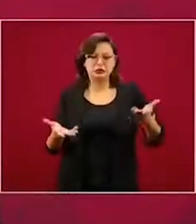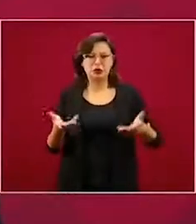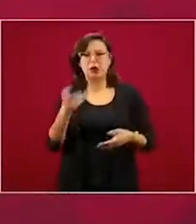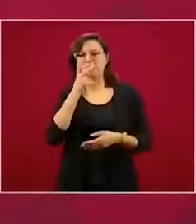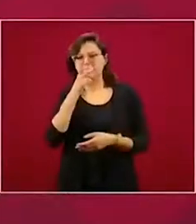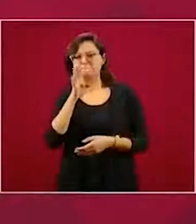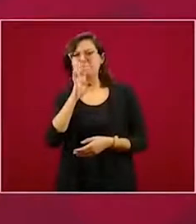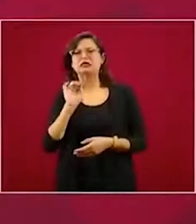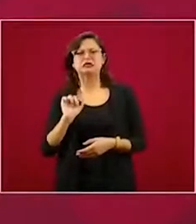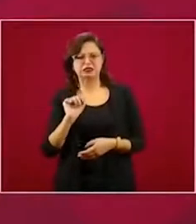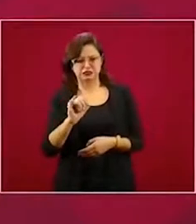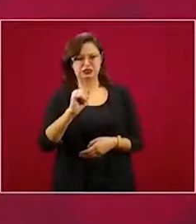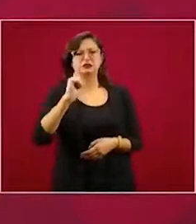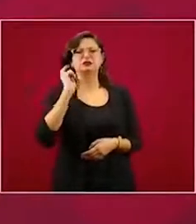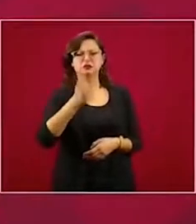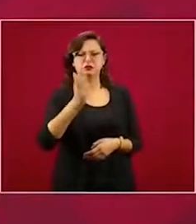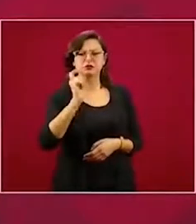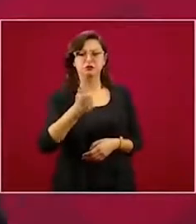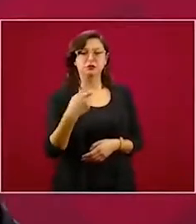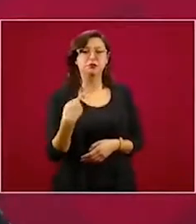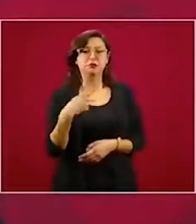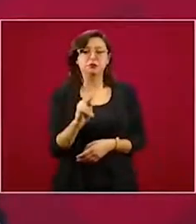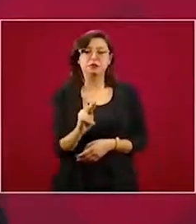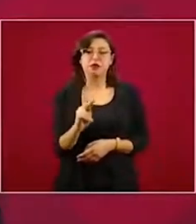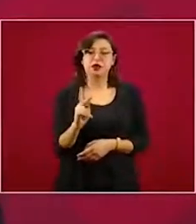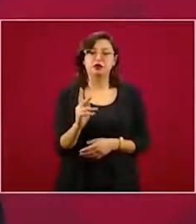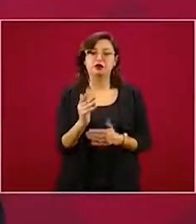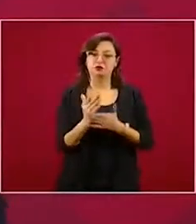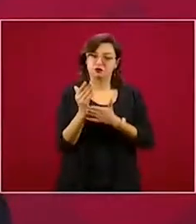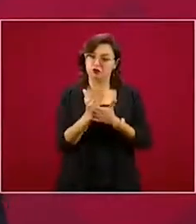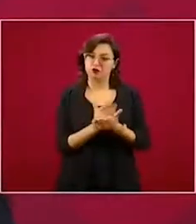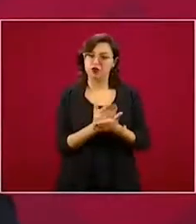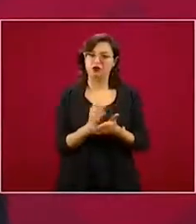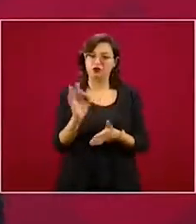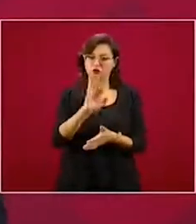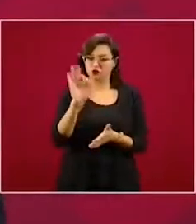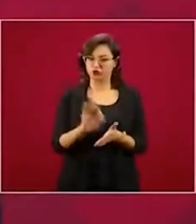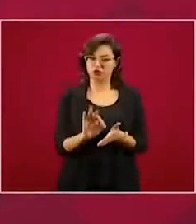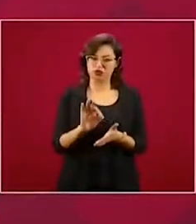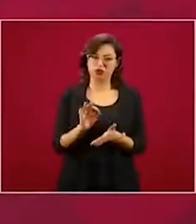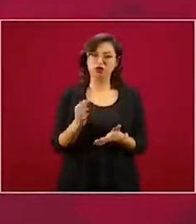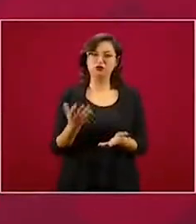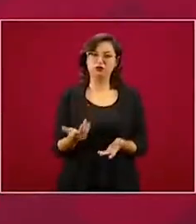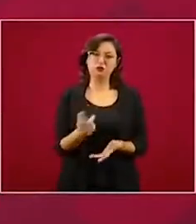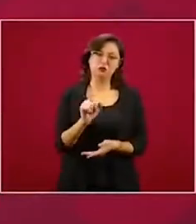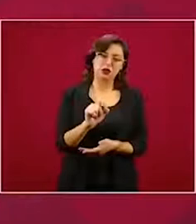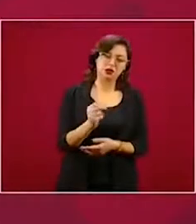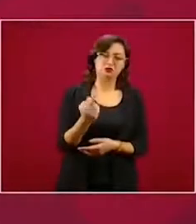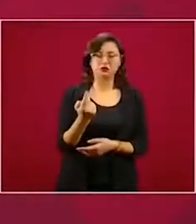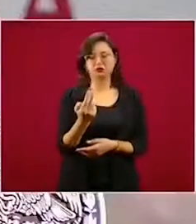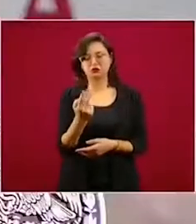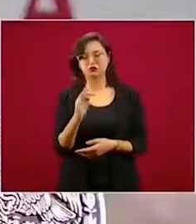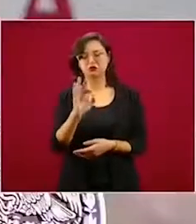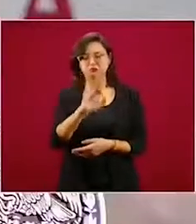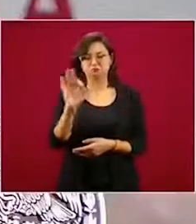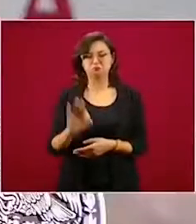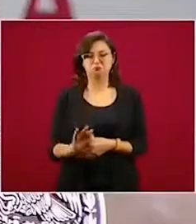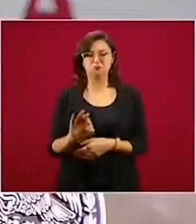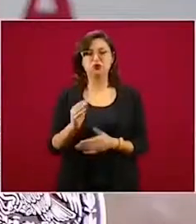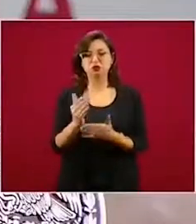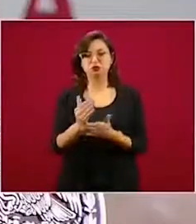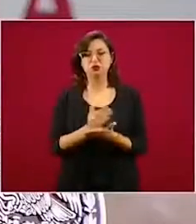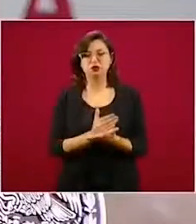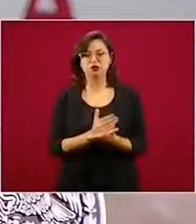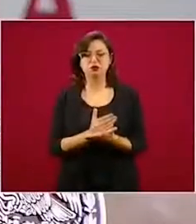donde los papás sí paguen una colegiatura, pero la paguen reducida. Y reitero, el promedio anda entre el 20 y el 25 por